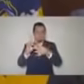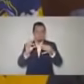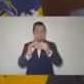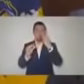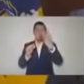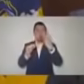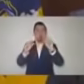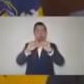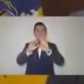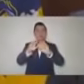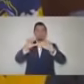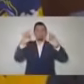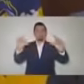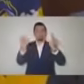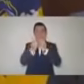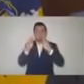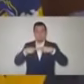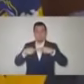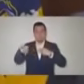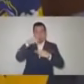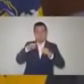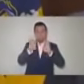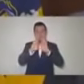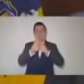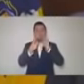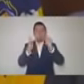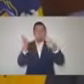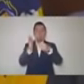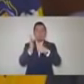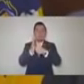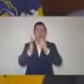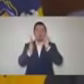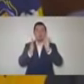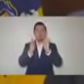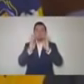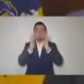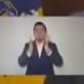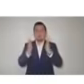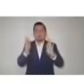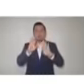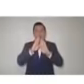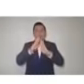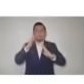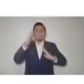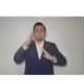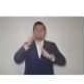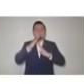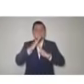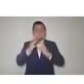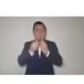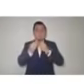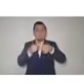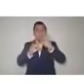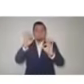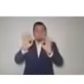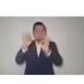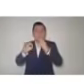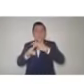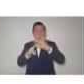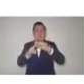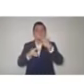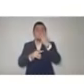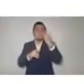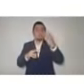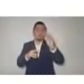indicadores que la mesa de salud definió para la activación del botón de emergencia han llegado un punto crítico el día de hoy la tasa de incidencia acumulada llegó a los